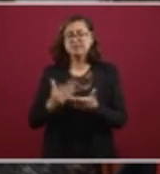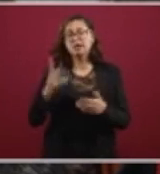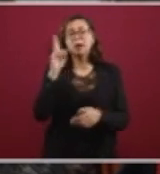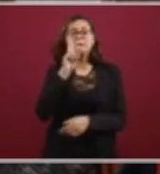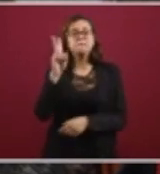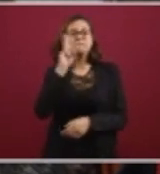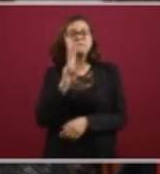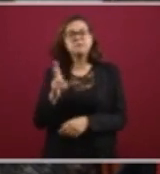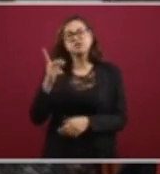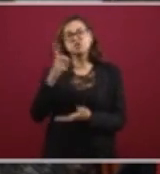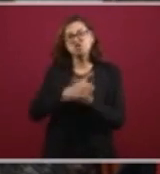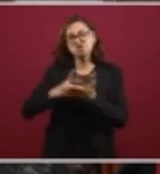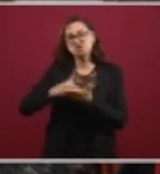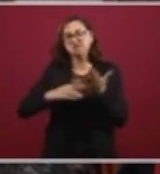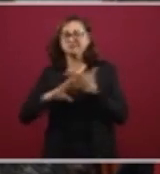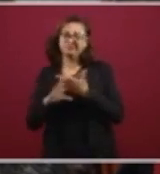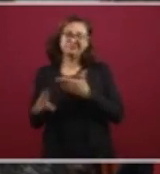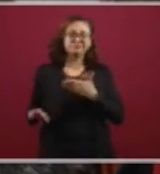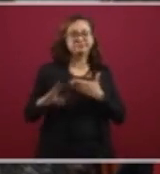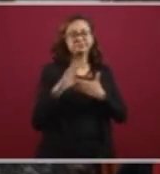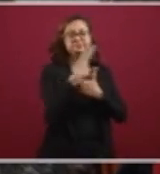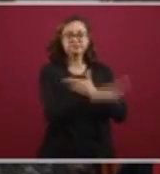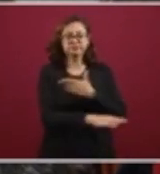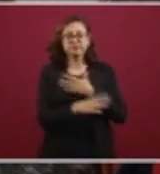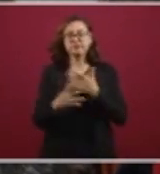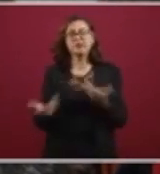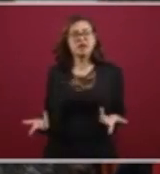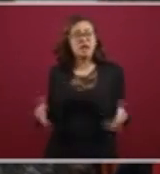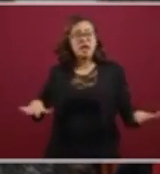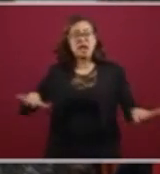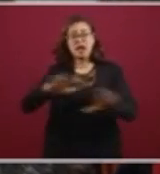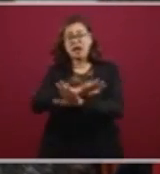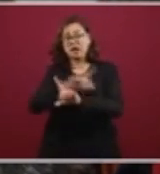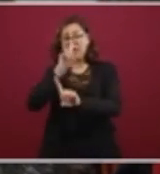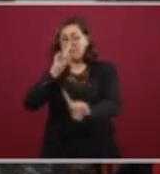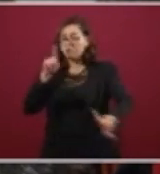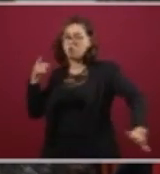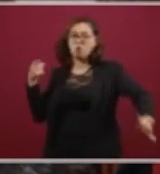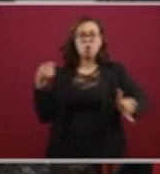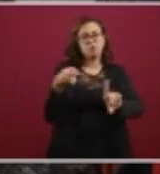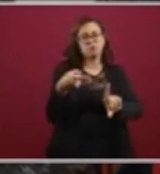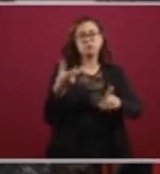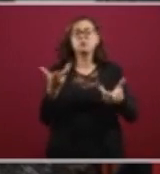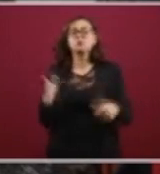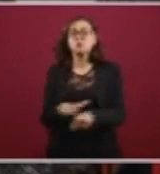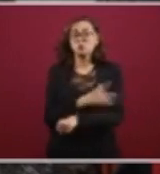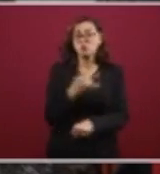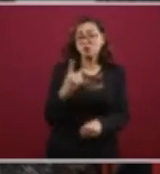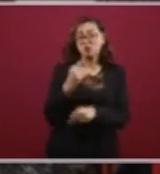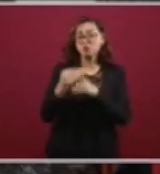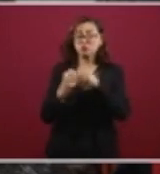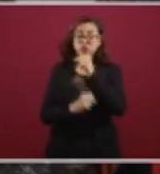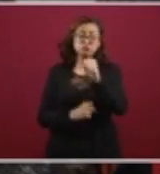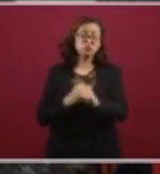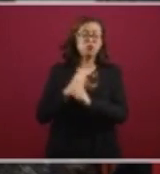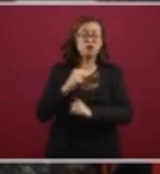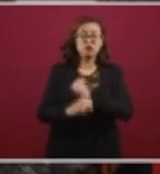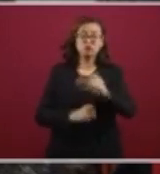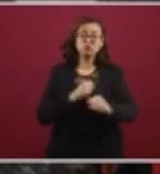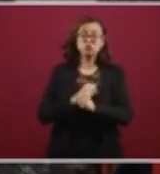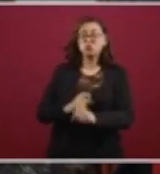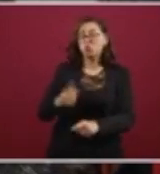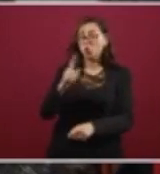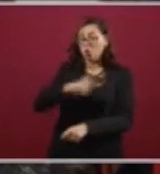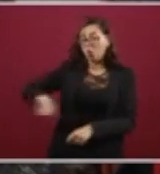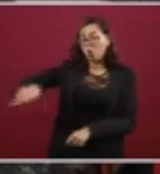Adicciones, que cambia completamente la visión que por muchos años nos criminalizó y nos estigmatizó